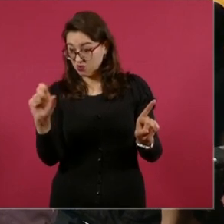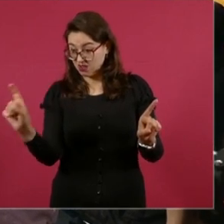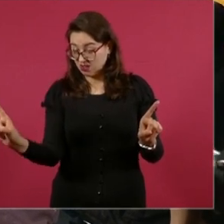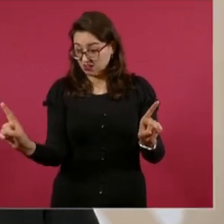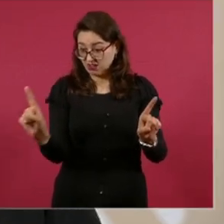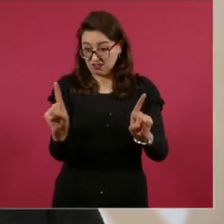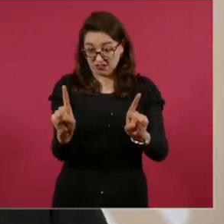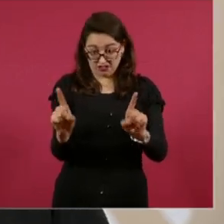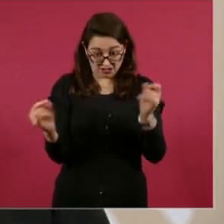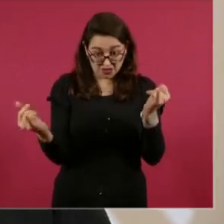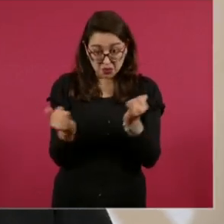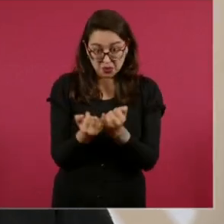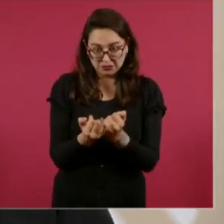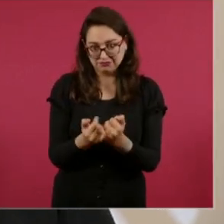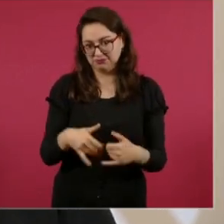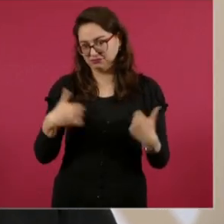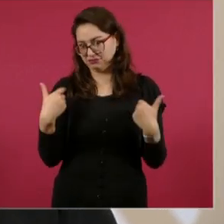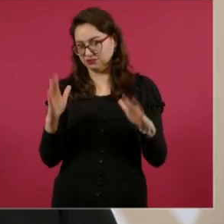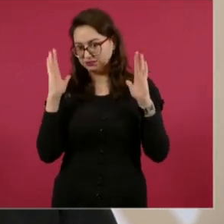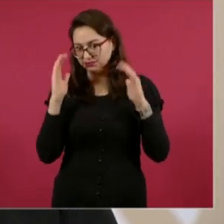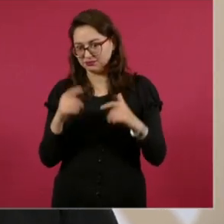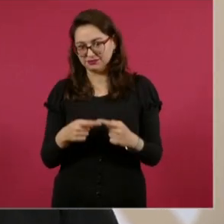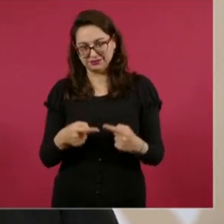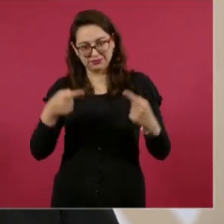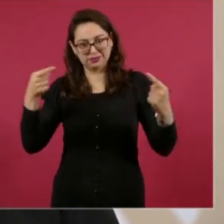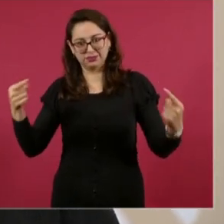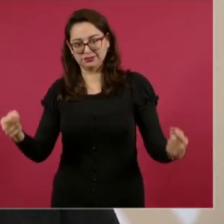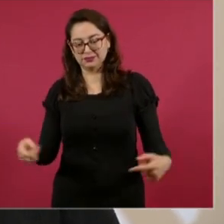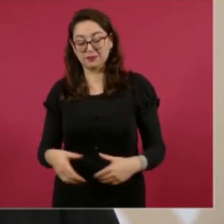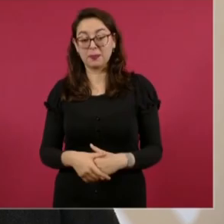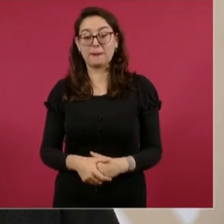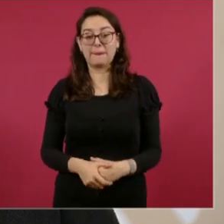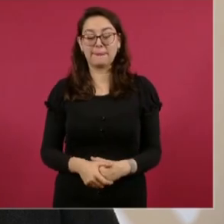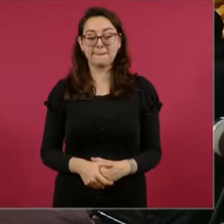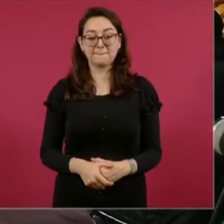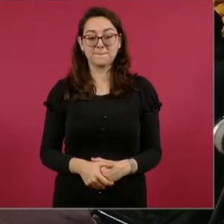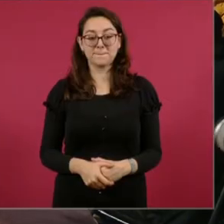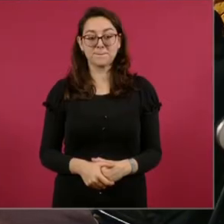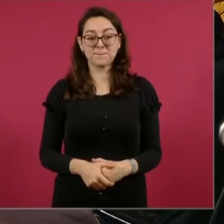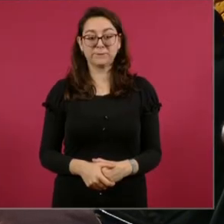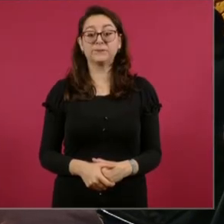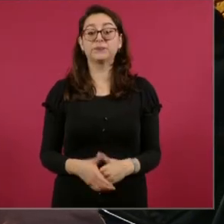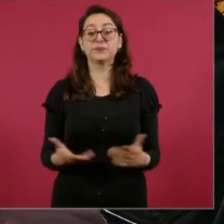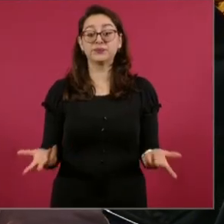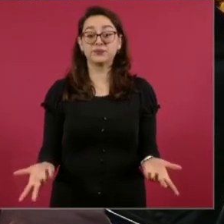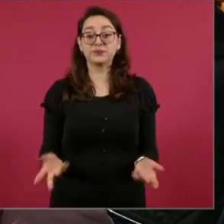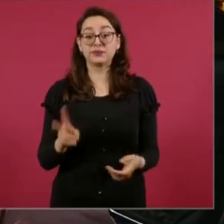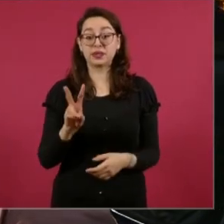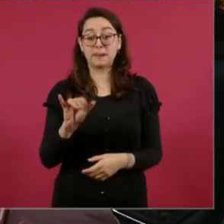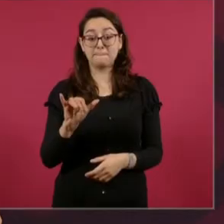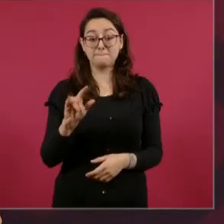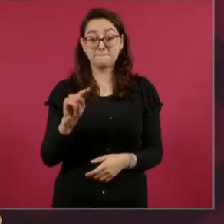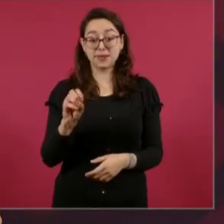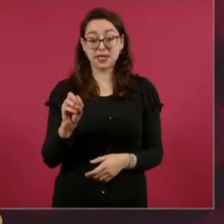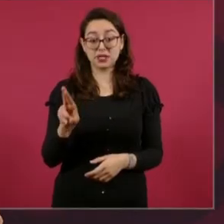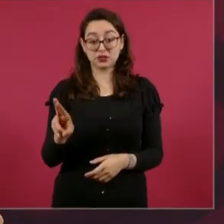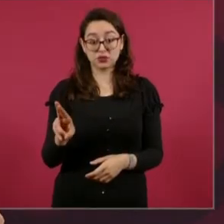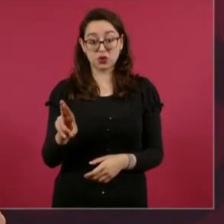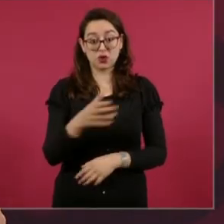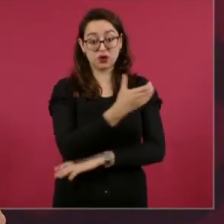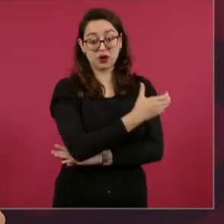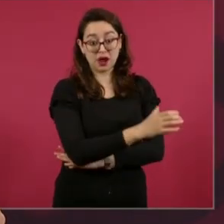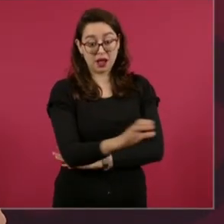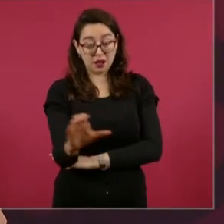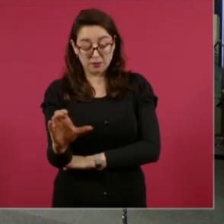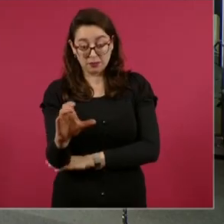y que conste, pero además, ahorita Víctor, el de Agricultura, y Ariana